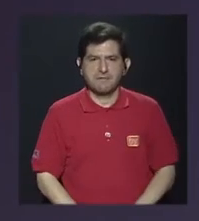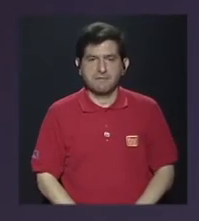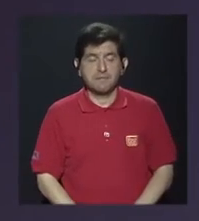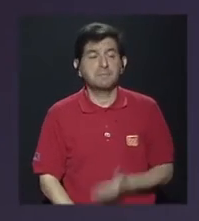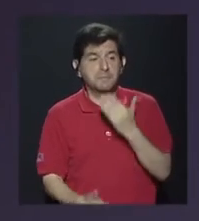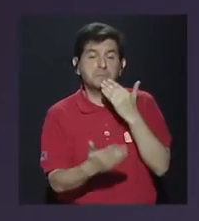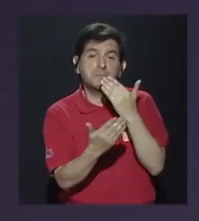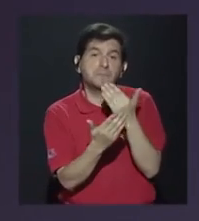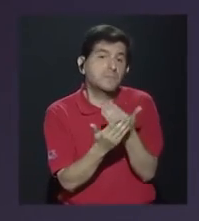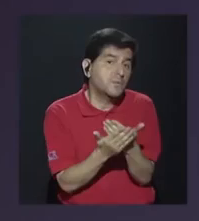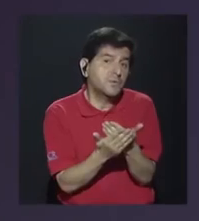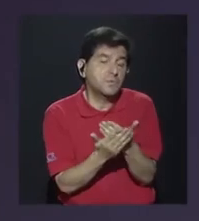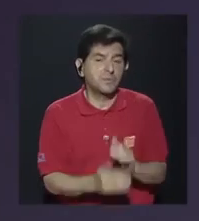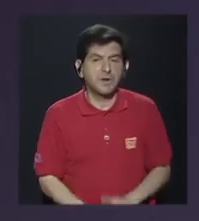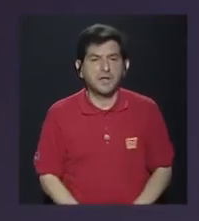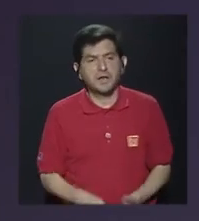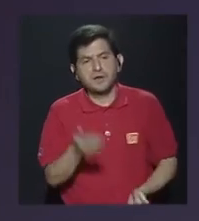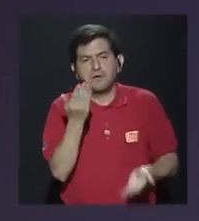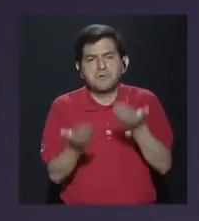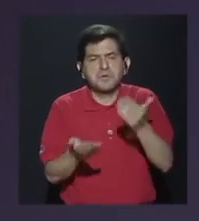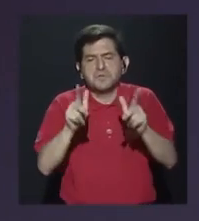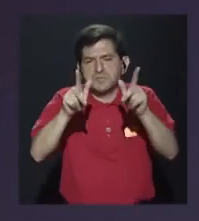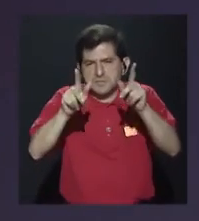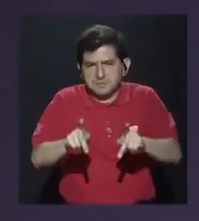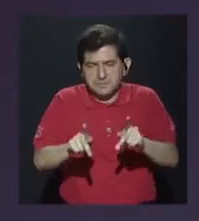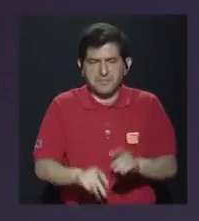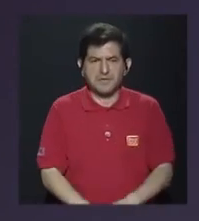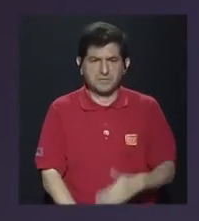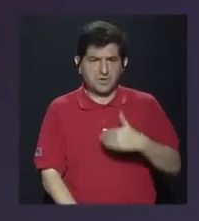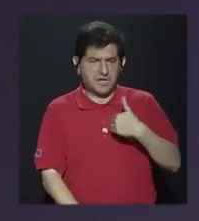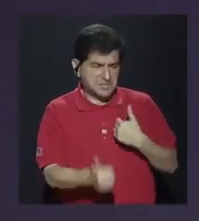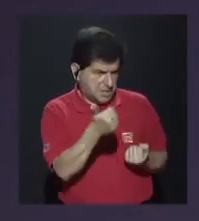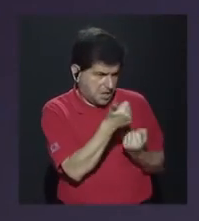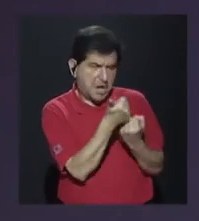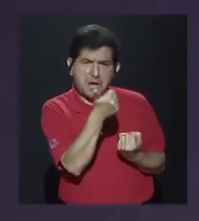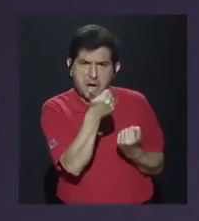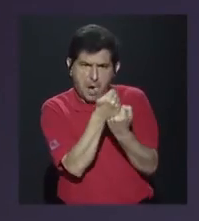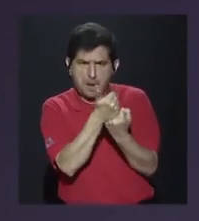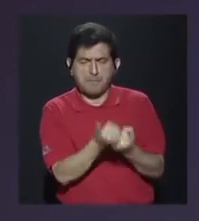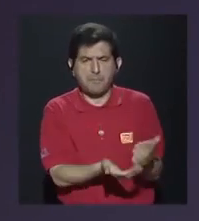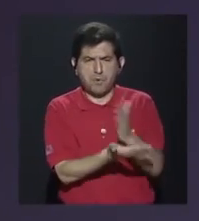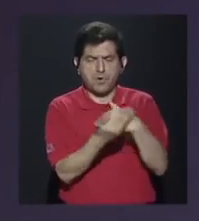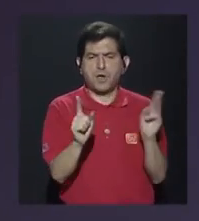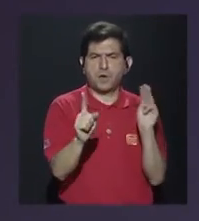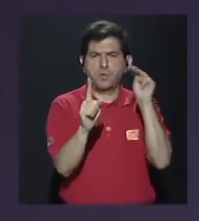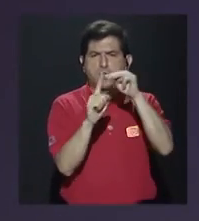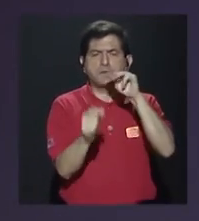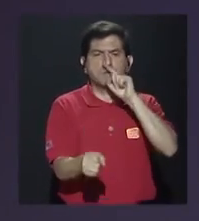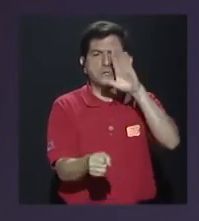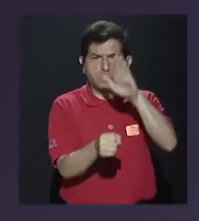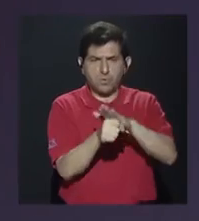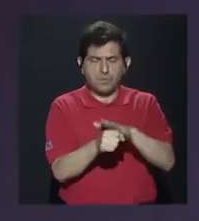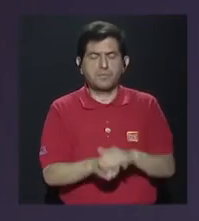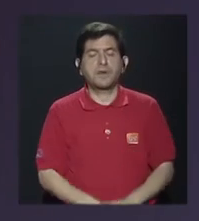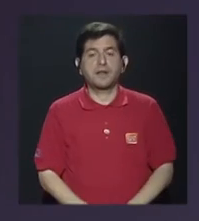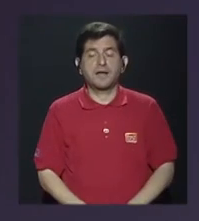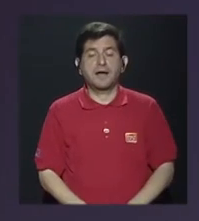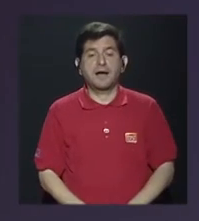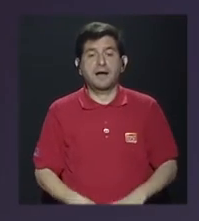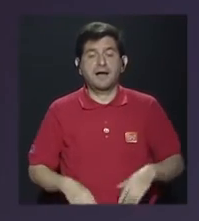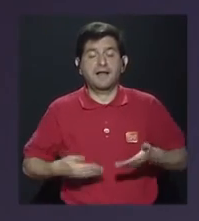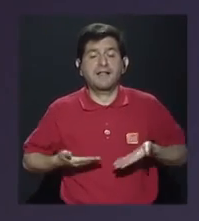que los que en algún momento hemos tenido apoyo para lograr alguna meta, le devolvamos a la vida un